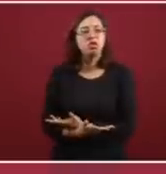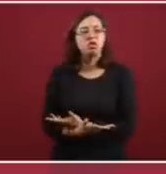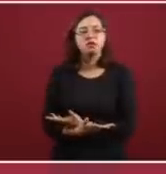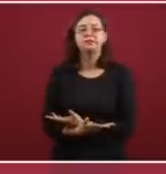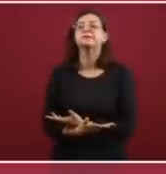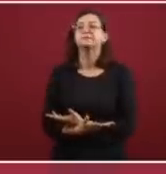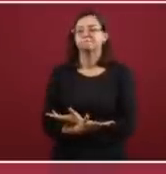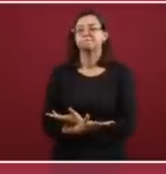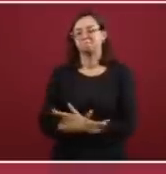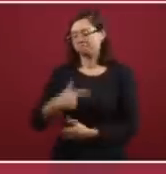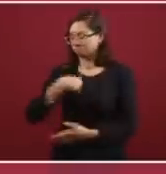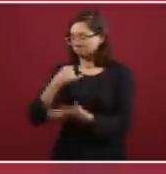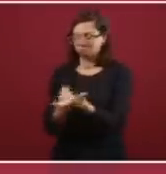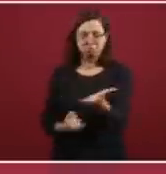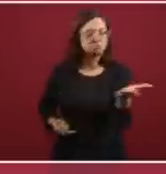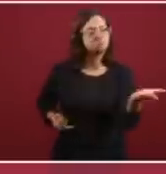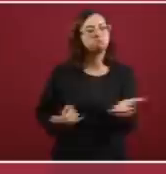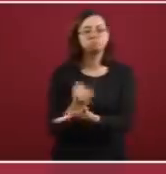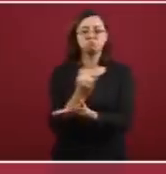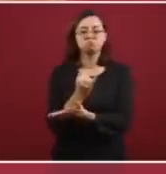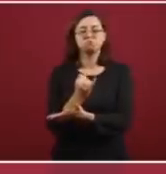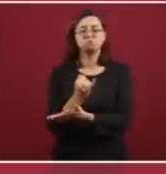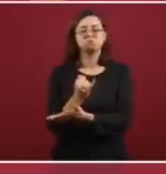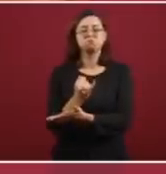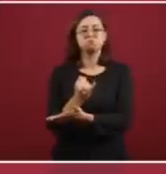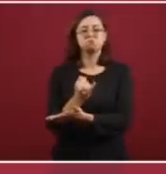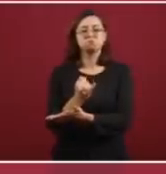tomé una decisión, porque